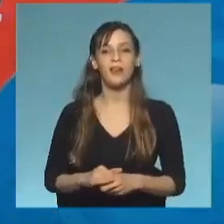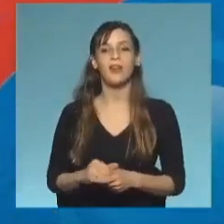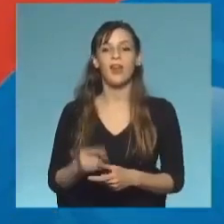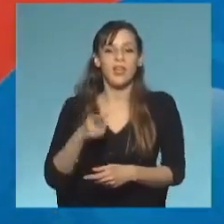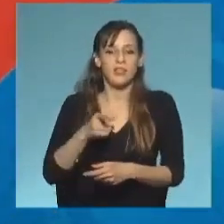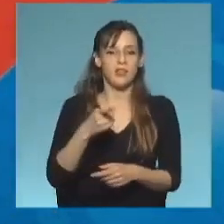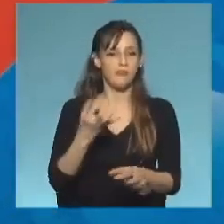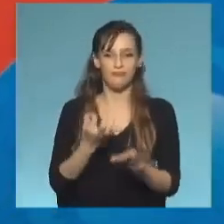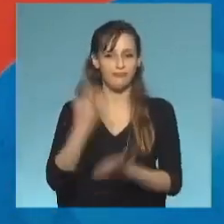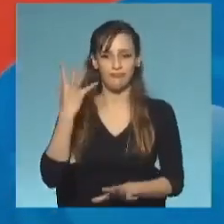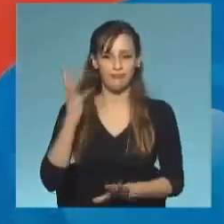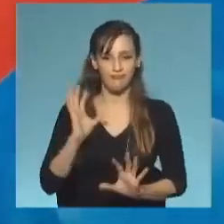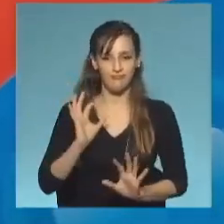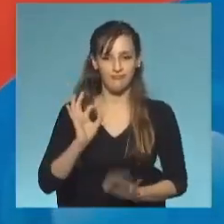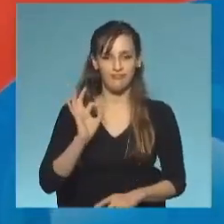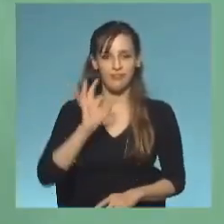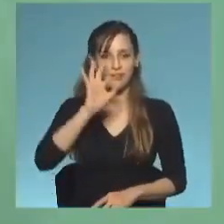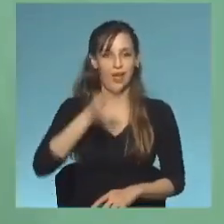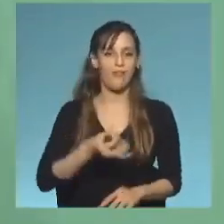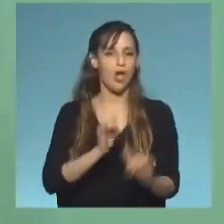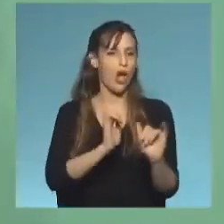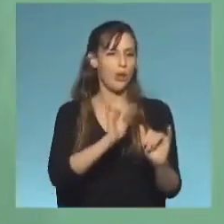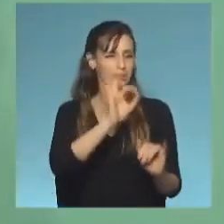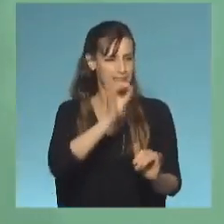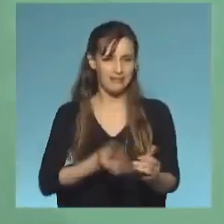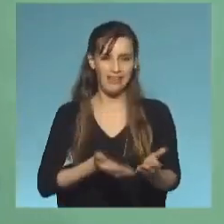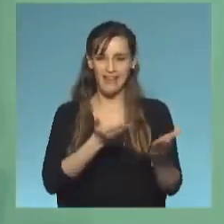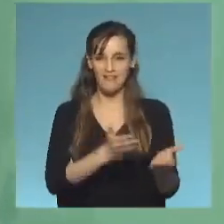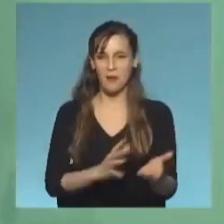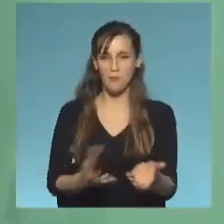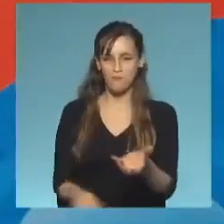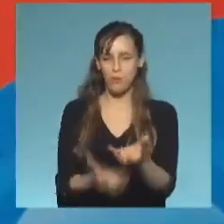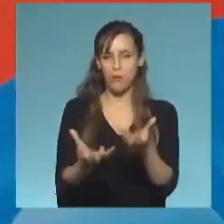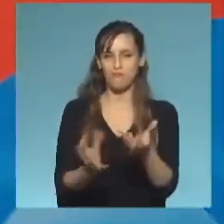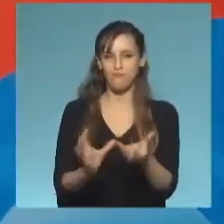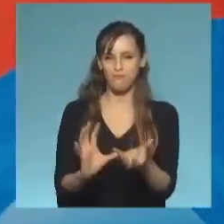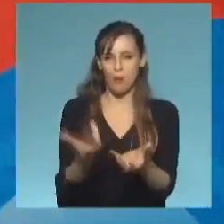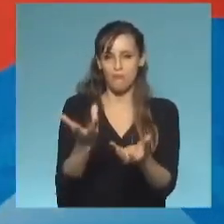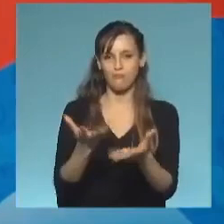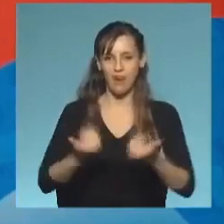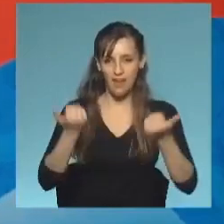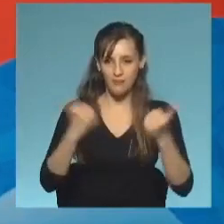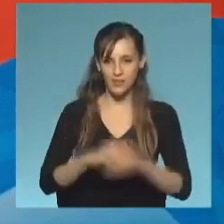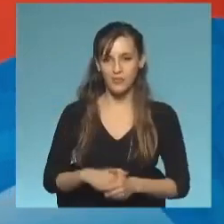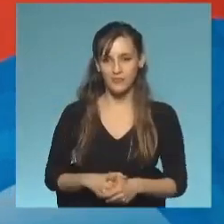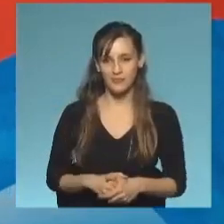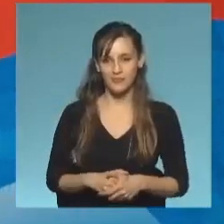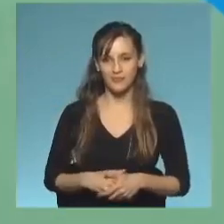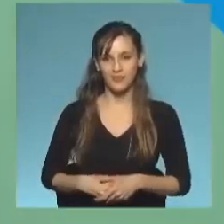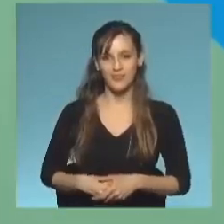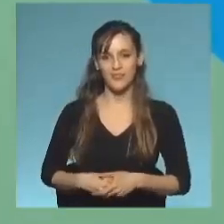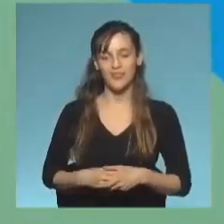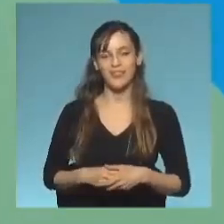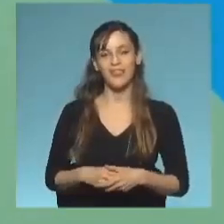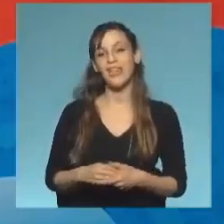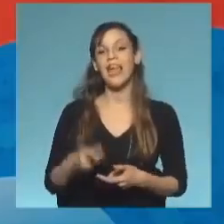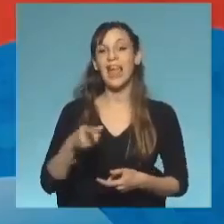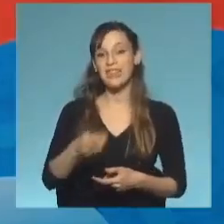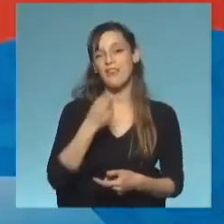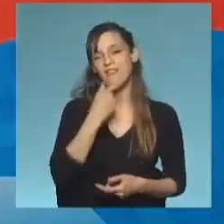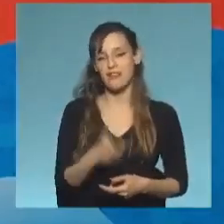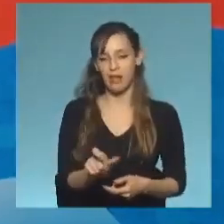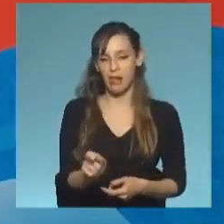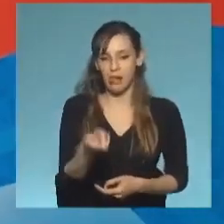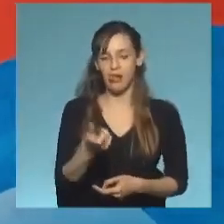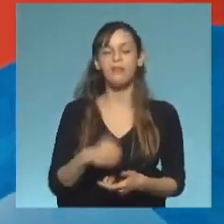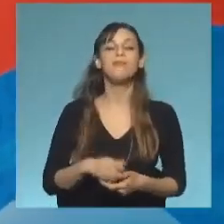mira. No, ¿viste? Las nuevas generaciones. Vamos a... mucho camping. Pero... claro, mucho camping, ¿no? No, no tengo mucho camping, pero ese lo tengo. Vamos a